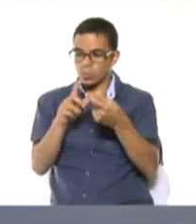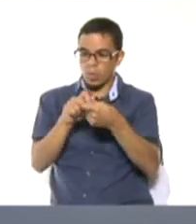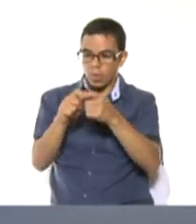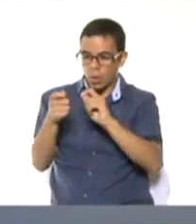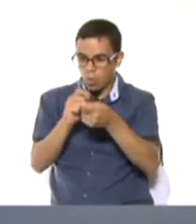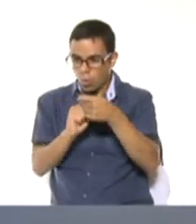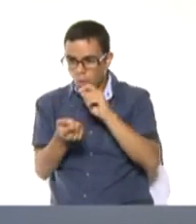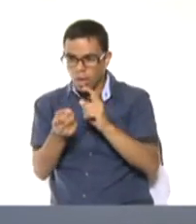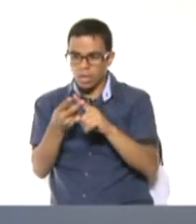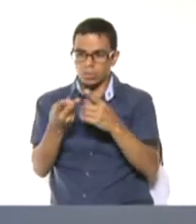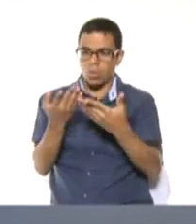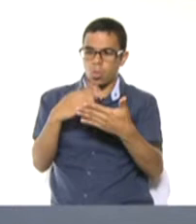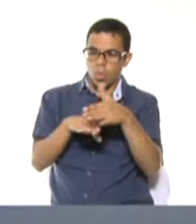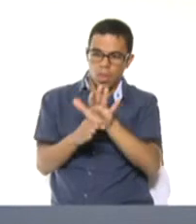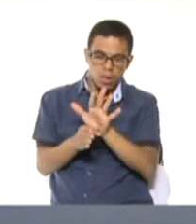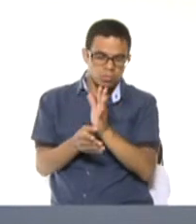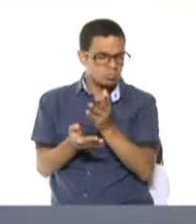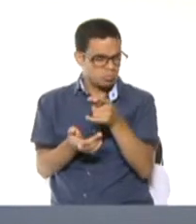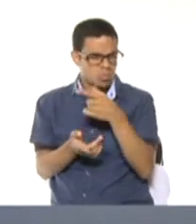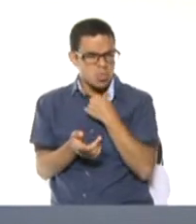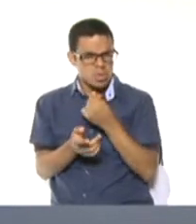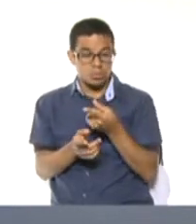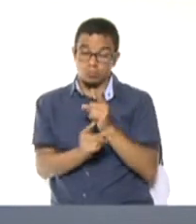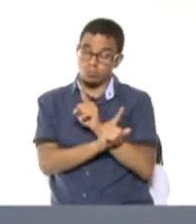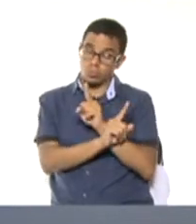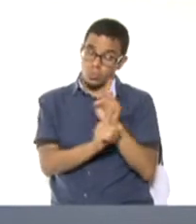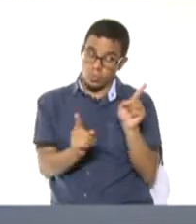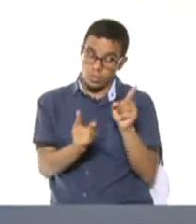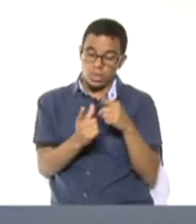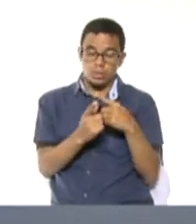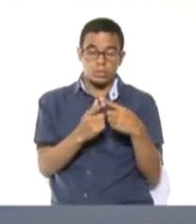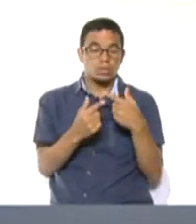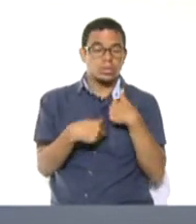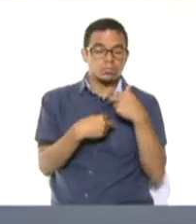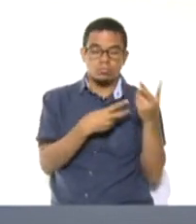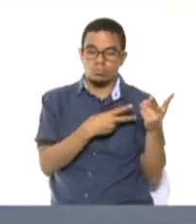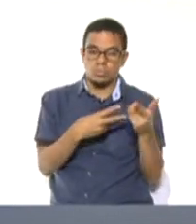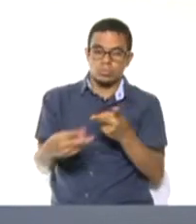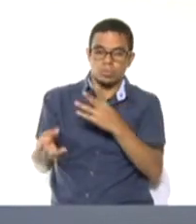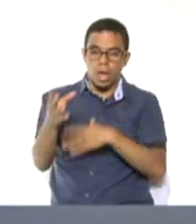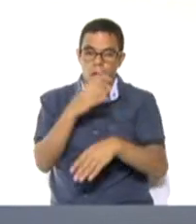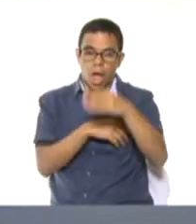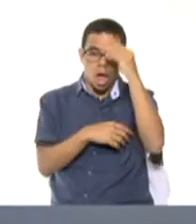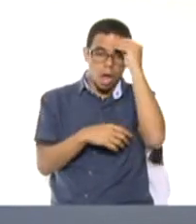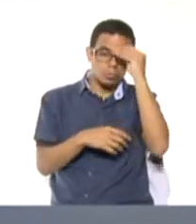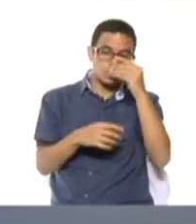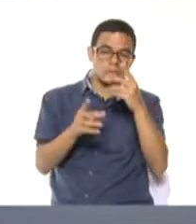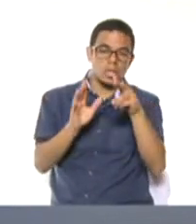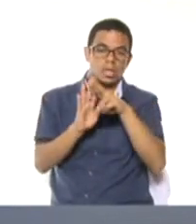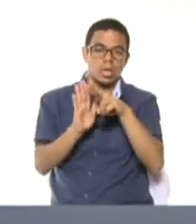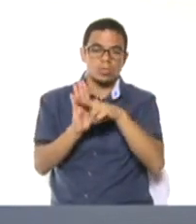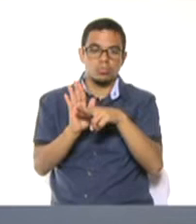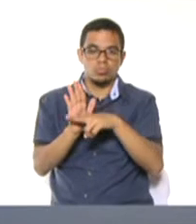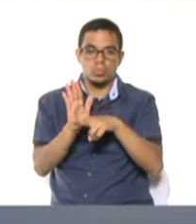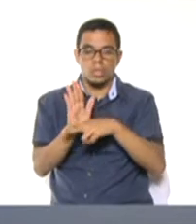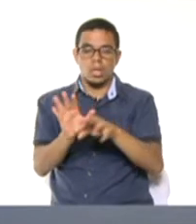Entonces, los invitamos a utilizar los aspectos formales de la escritura. Utilizamos un buen